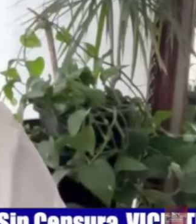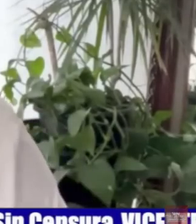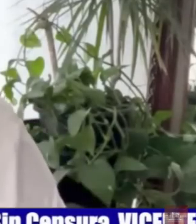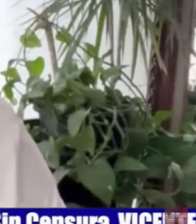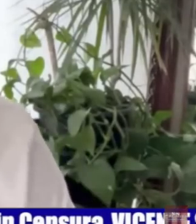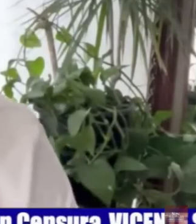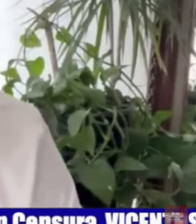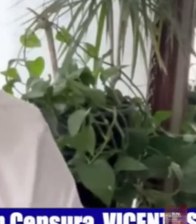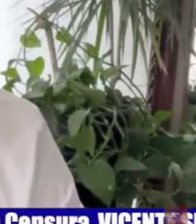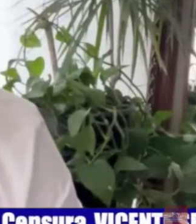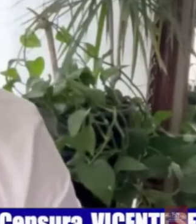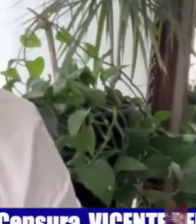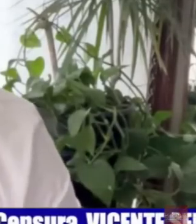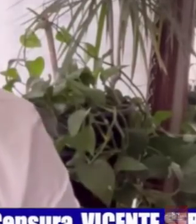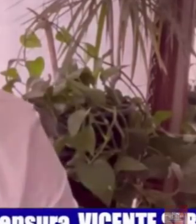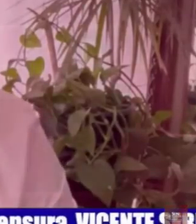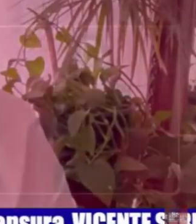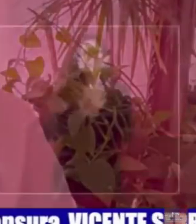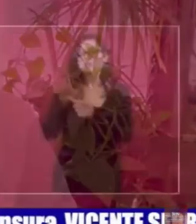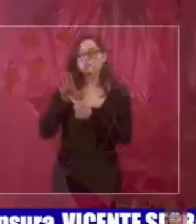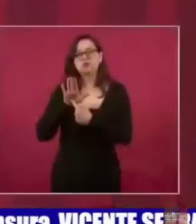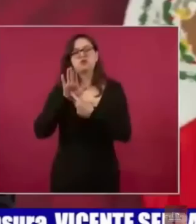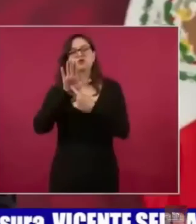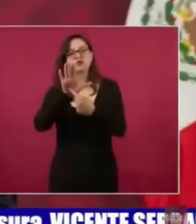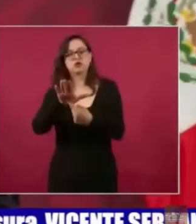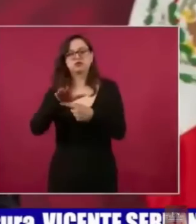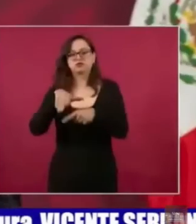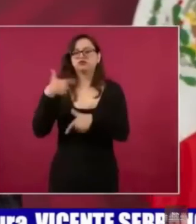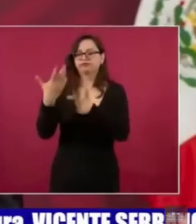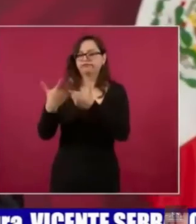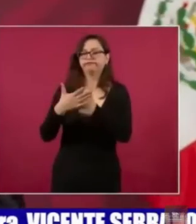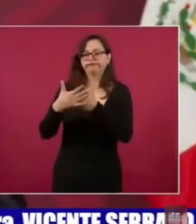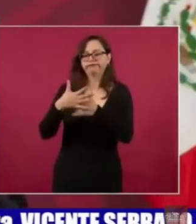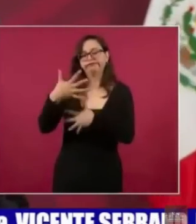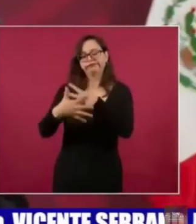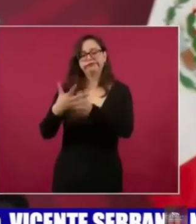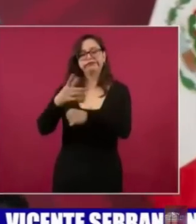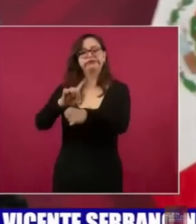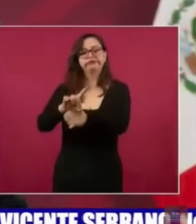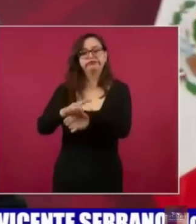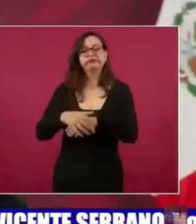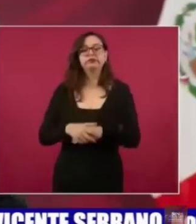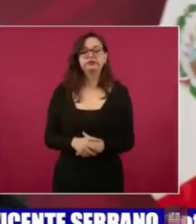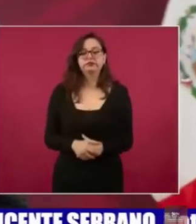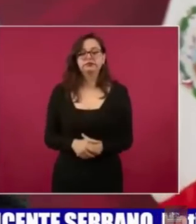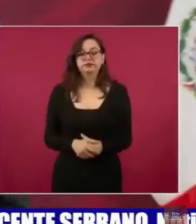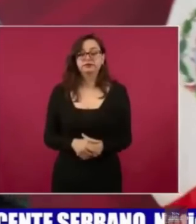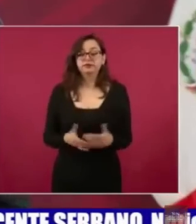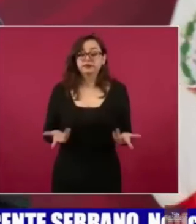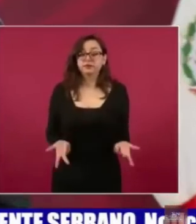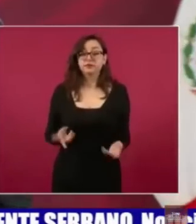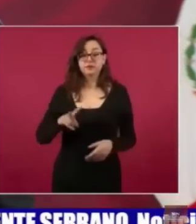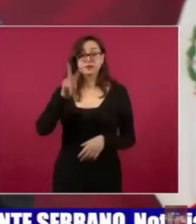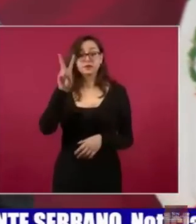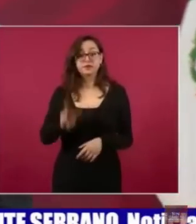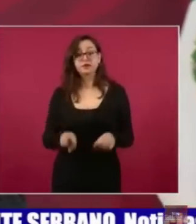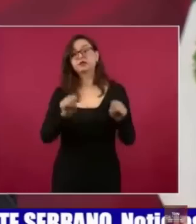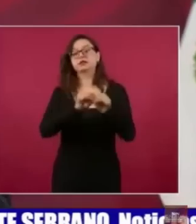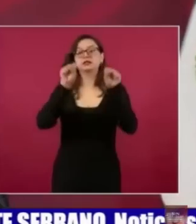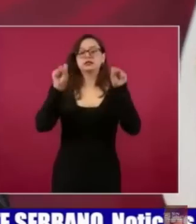Manuel López Obrador le mete tremenda exhibida a Lorenzo